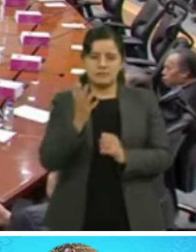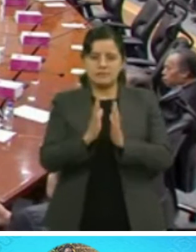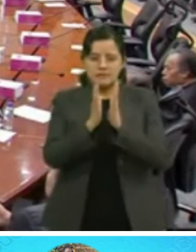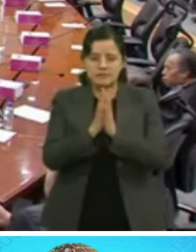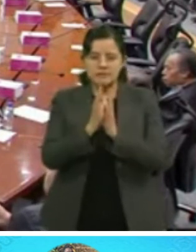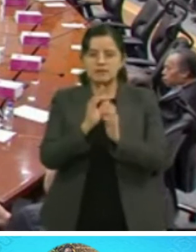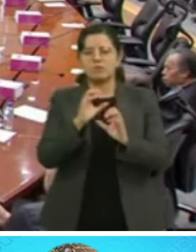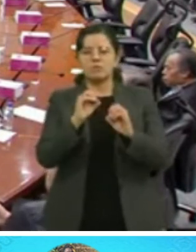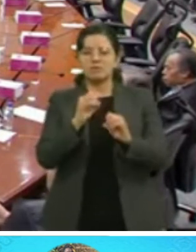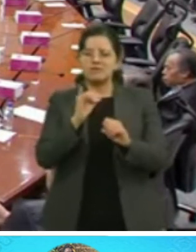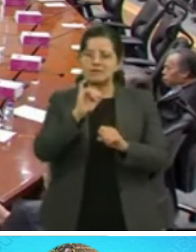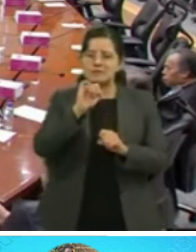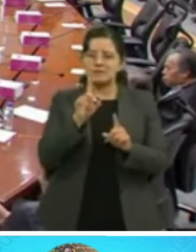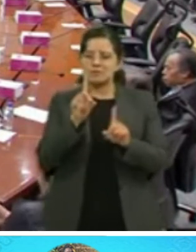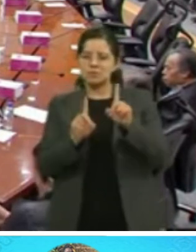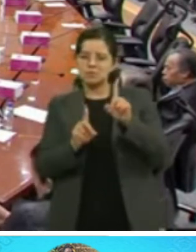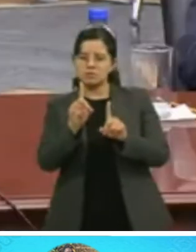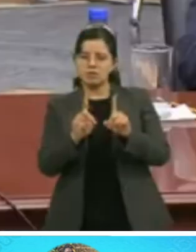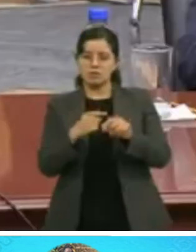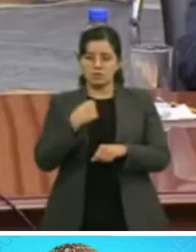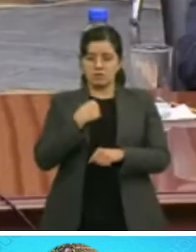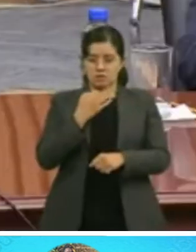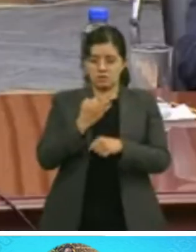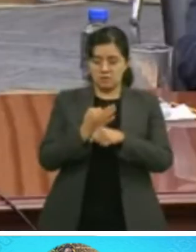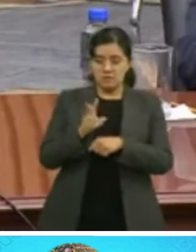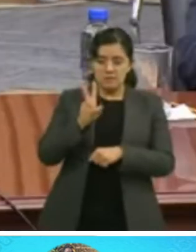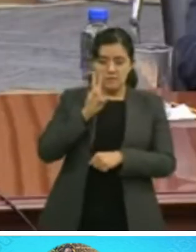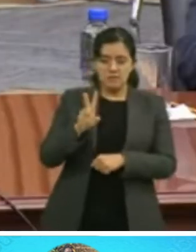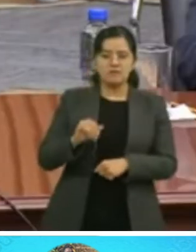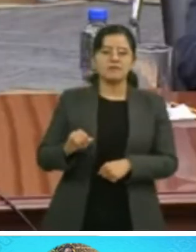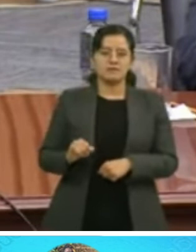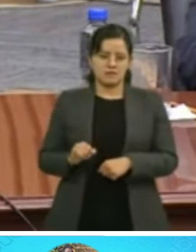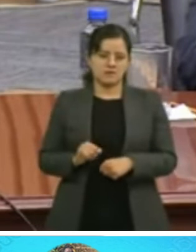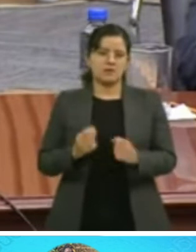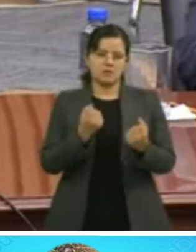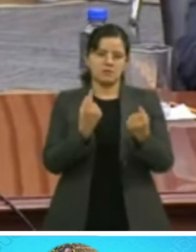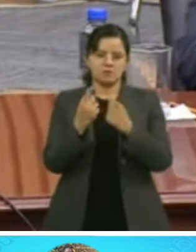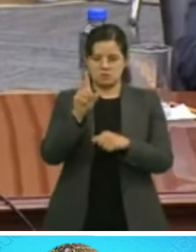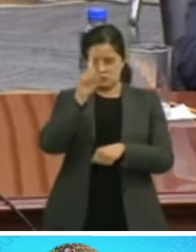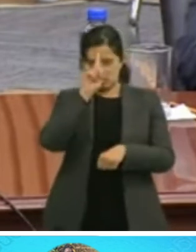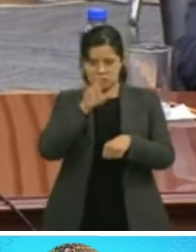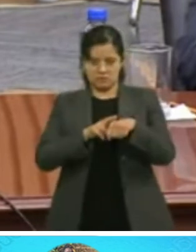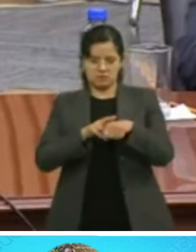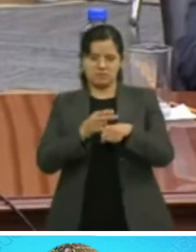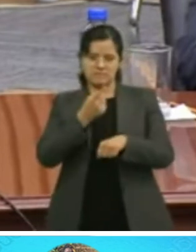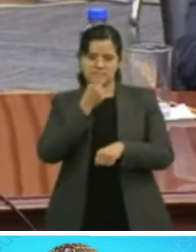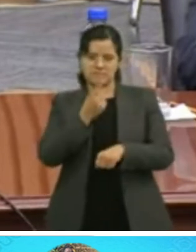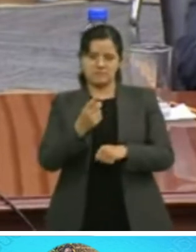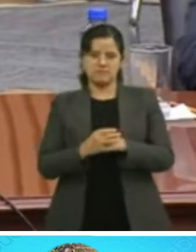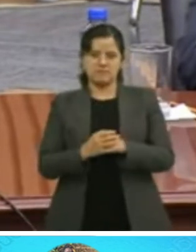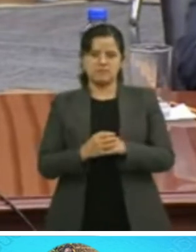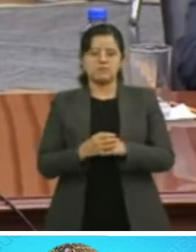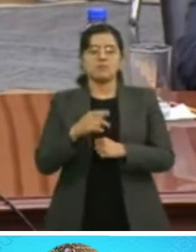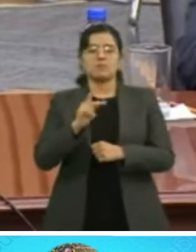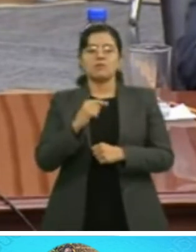en este tema. Me parece interesante y relevante lo que comentaron algunos consejeros, consejeras, pero me pareció